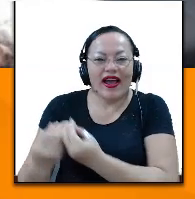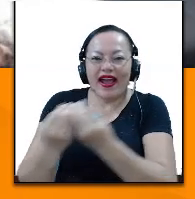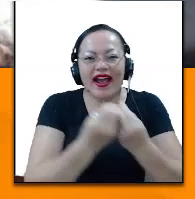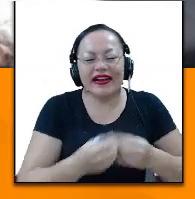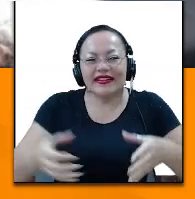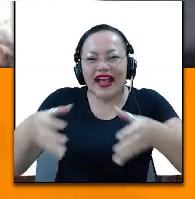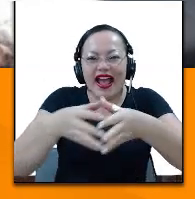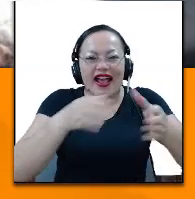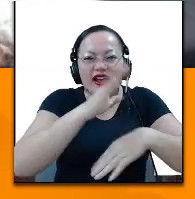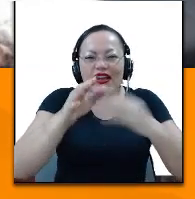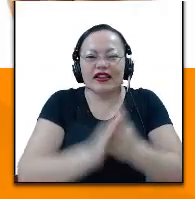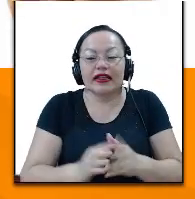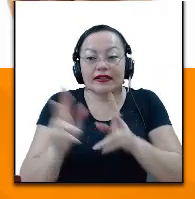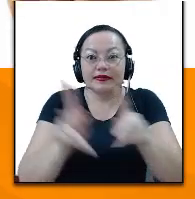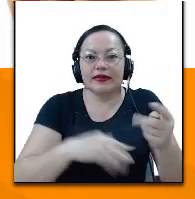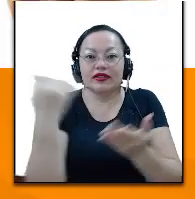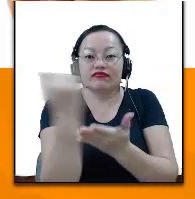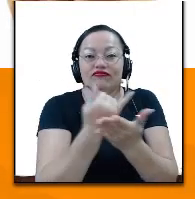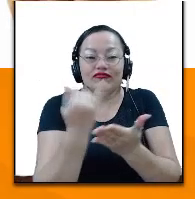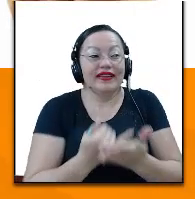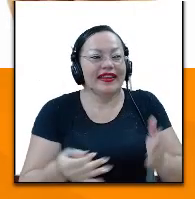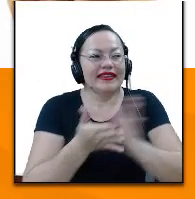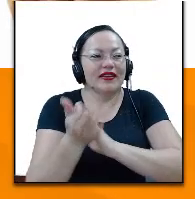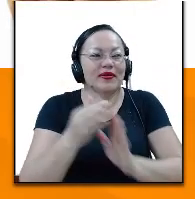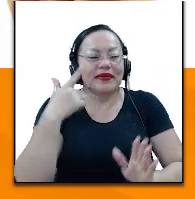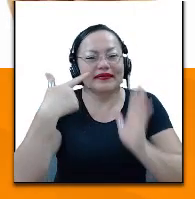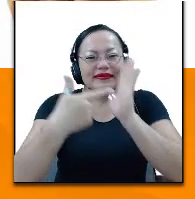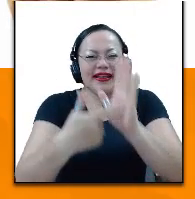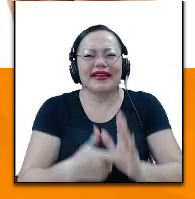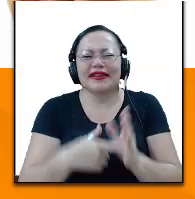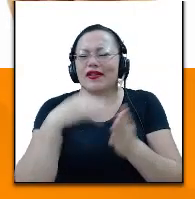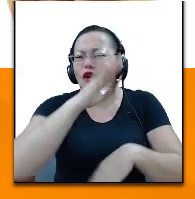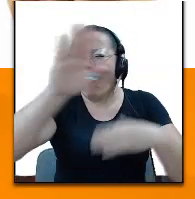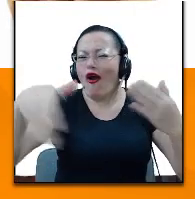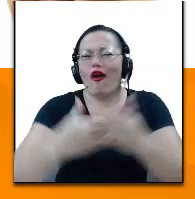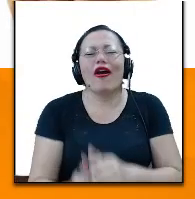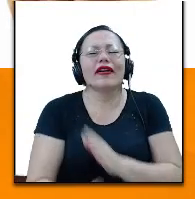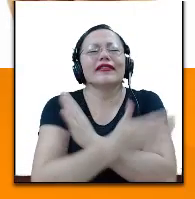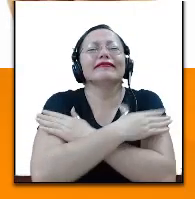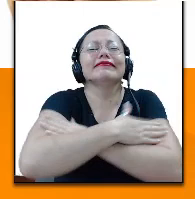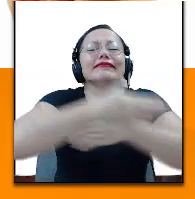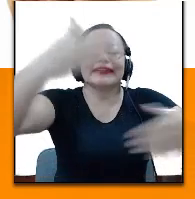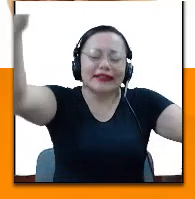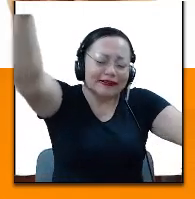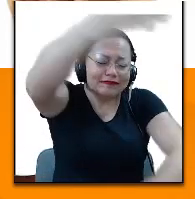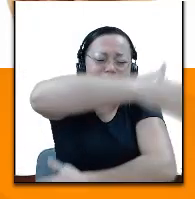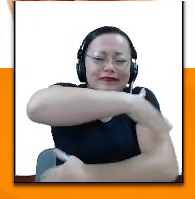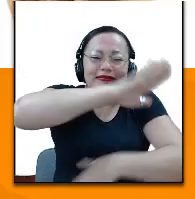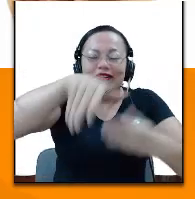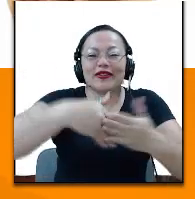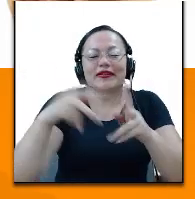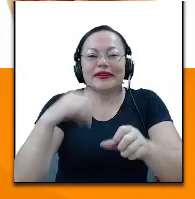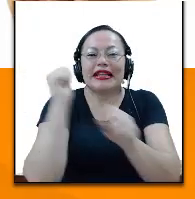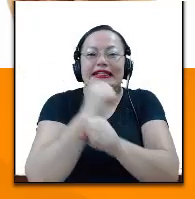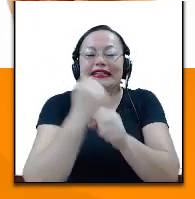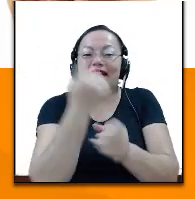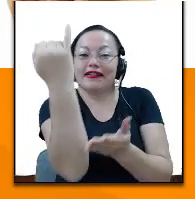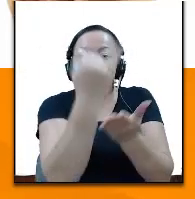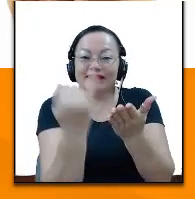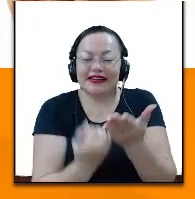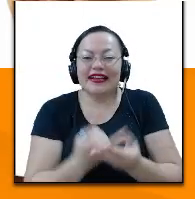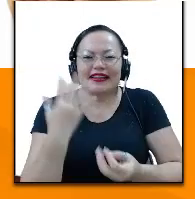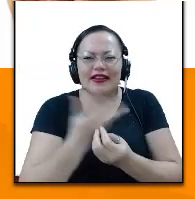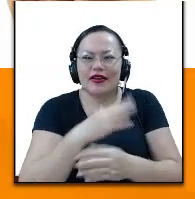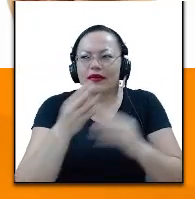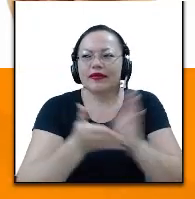Asociación de Diseño Gráfico. Entonces hoy para todos los diseñadores gráficos, un abrazo grandotote. Sé que han